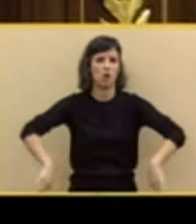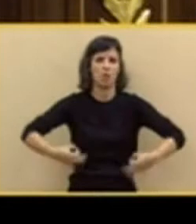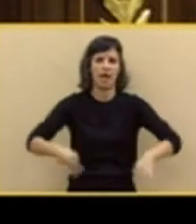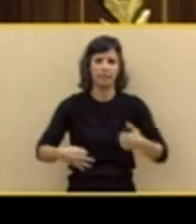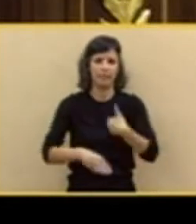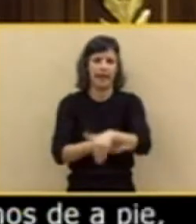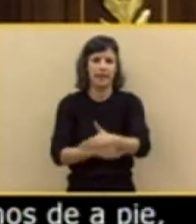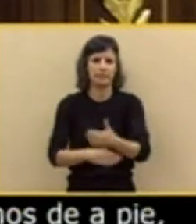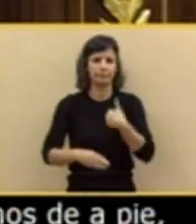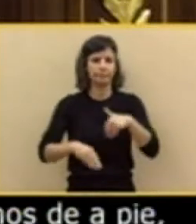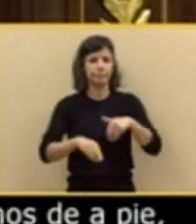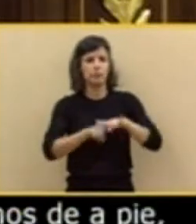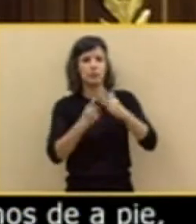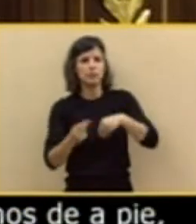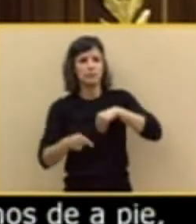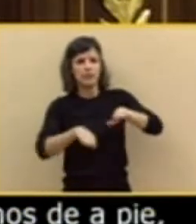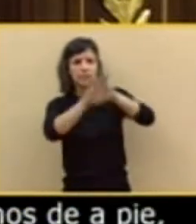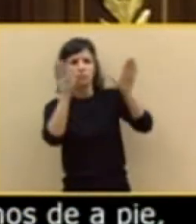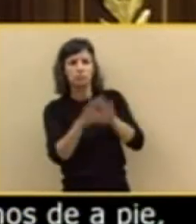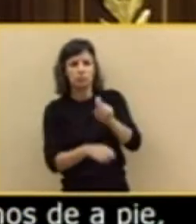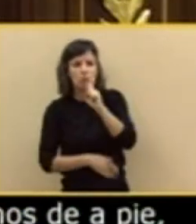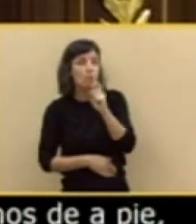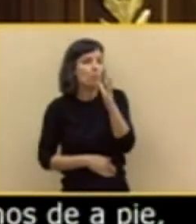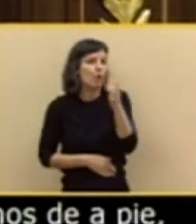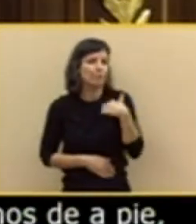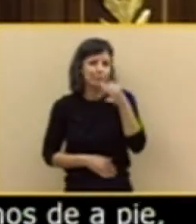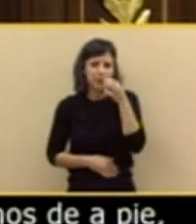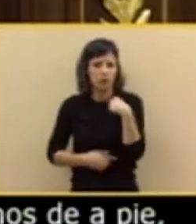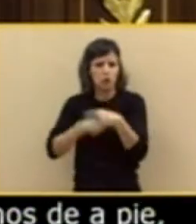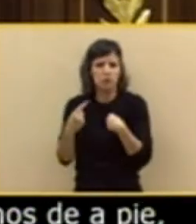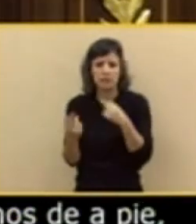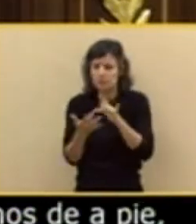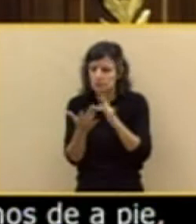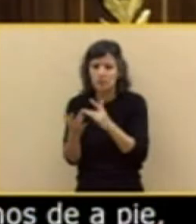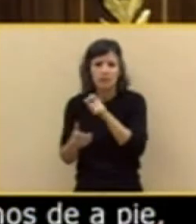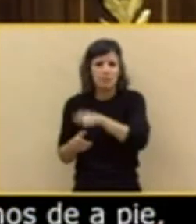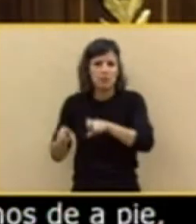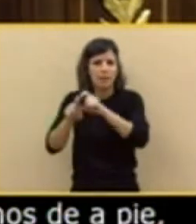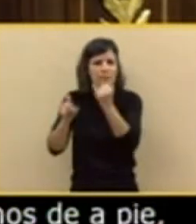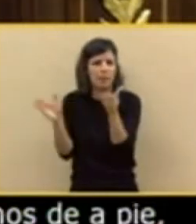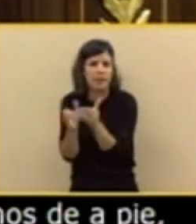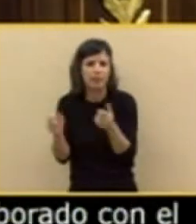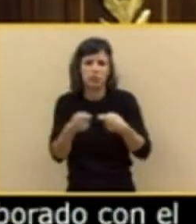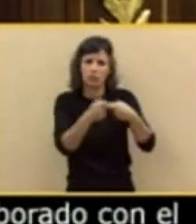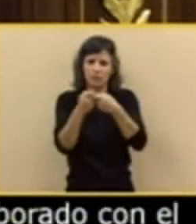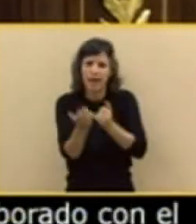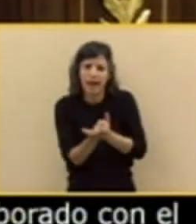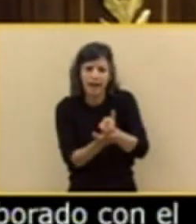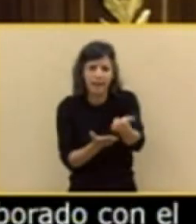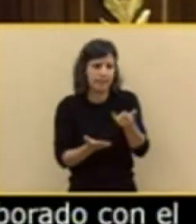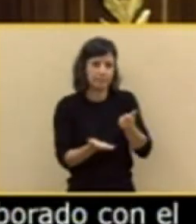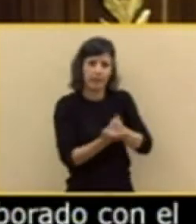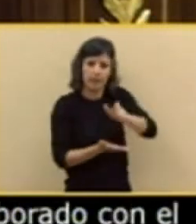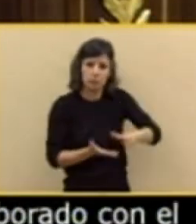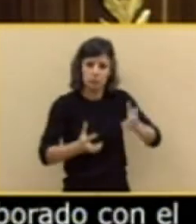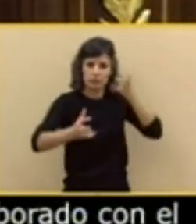retorno a la moderación, efectivamente. creo que... El más favorecido bajo esa perspectiva es Pablo Casado, pero el PSOE tampoco ha salido de vacío. Pero que